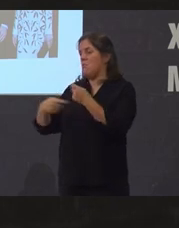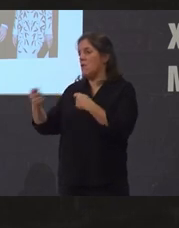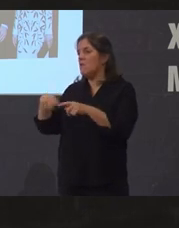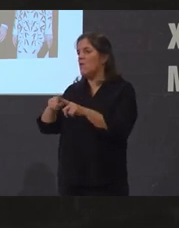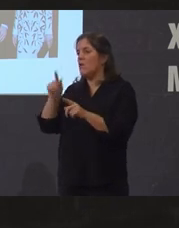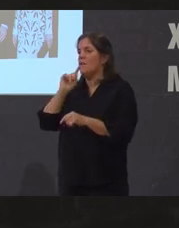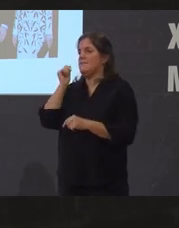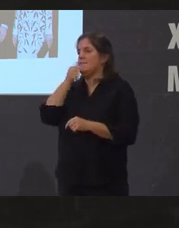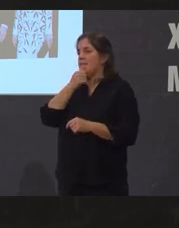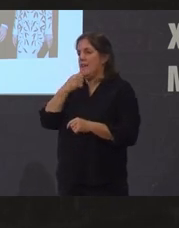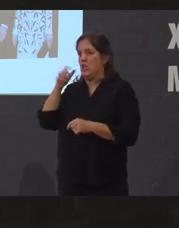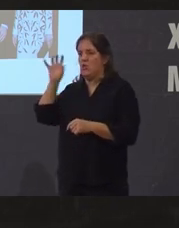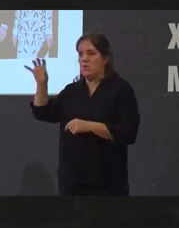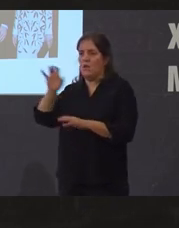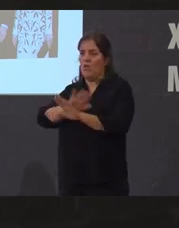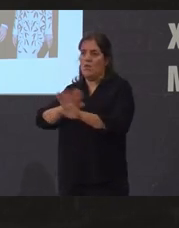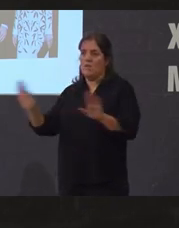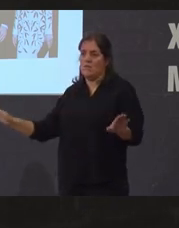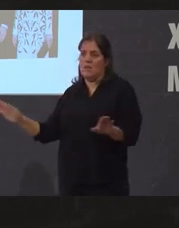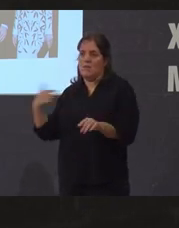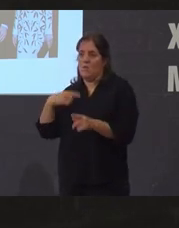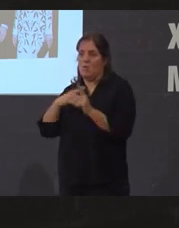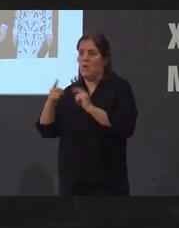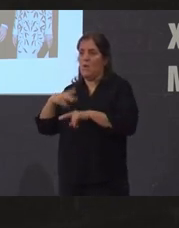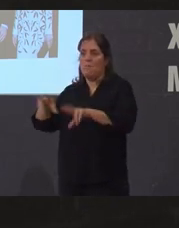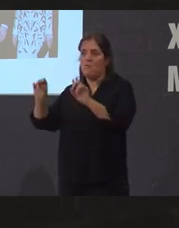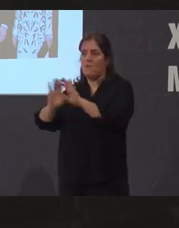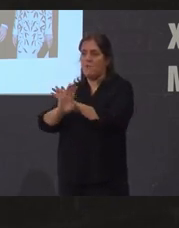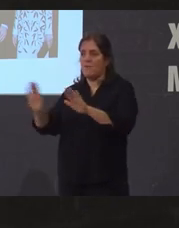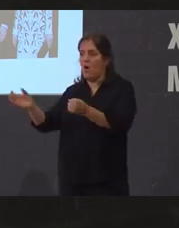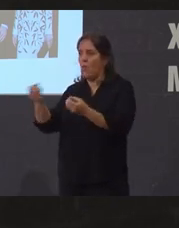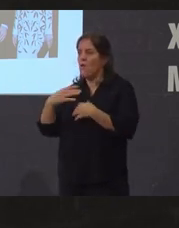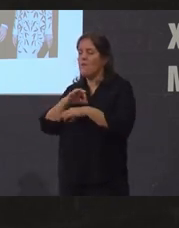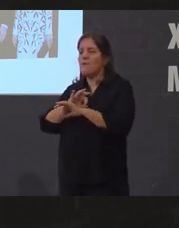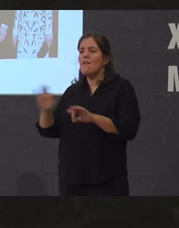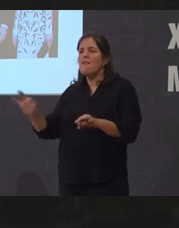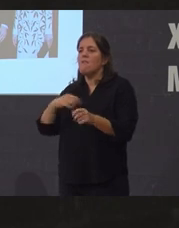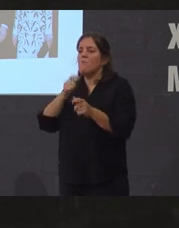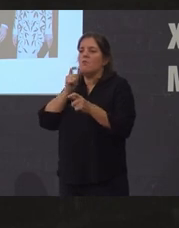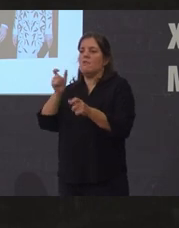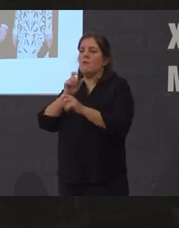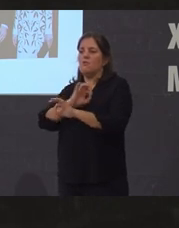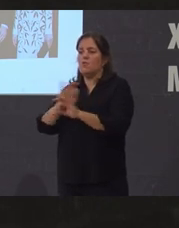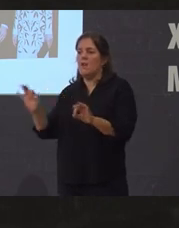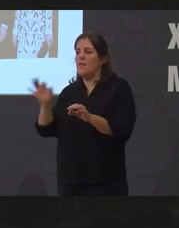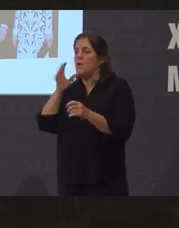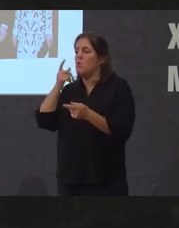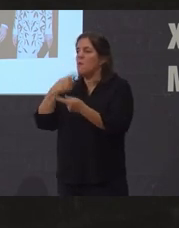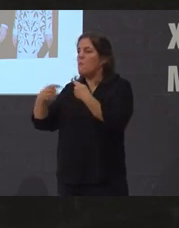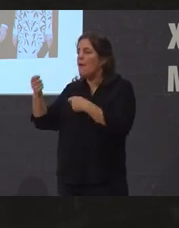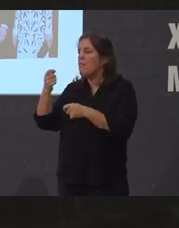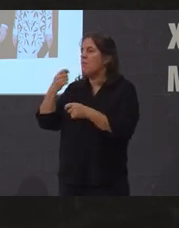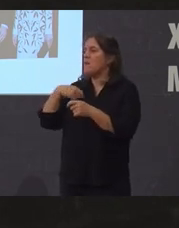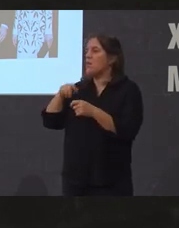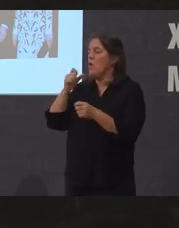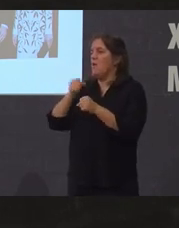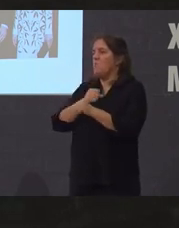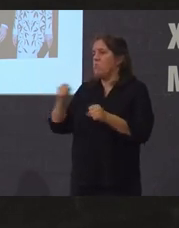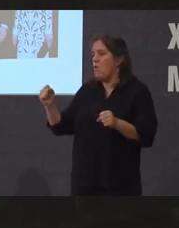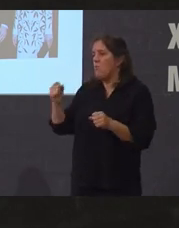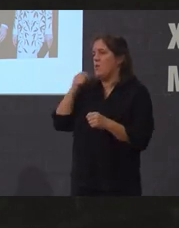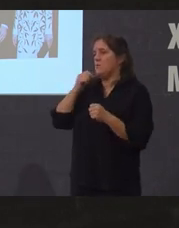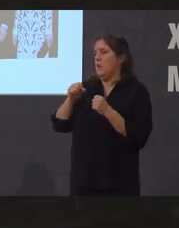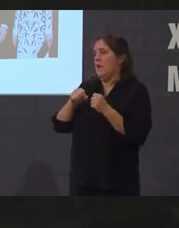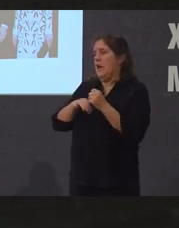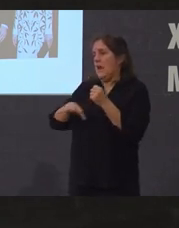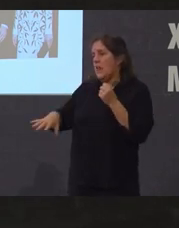de Estado. E así se acabou o problema. Xa non nos din nada máis e así non protestamos porque se lles vendan bombas de racimo